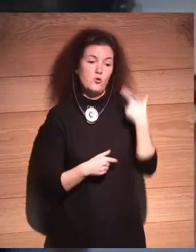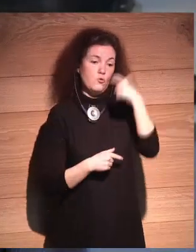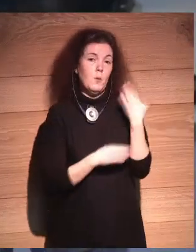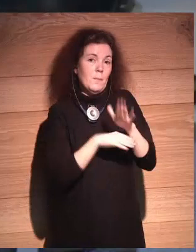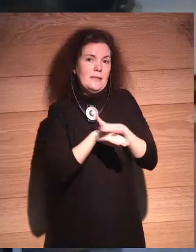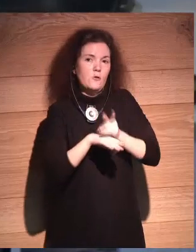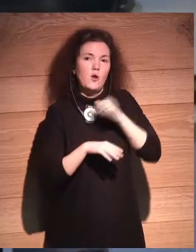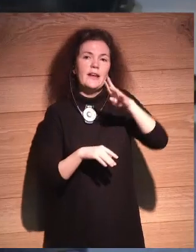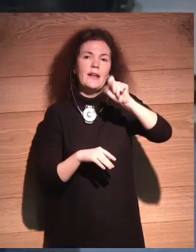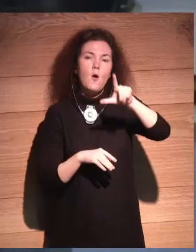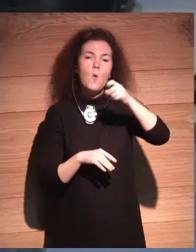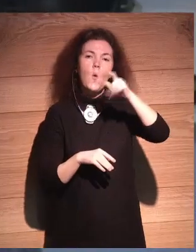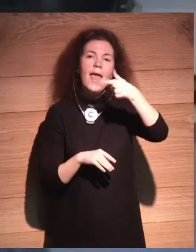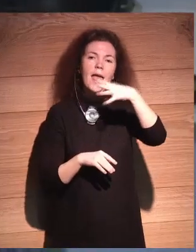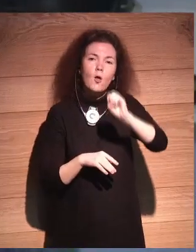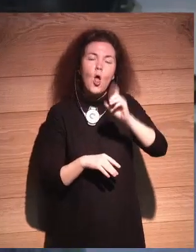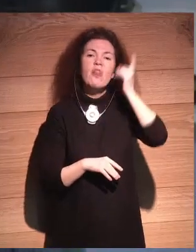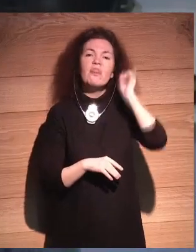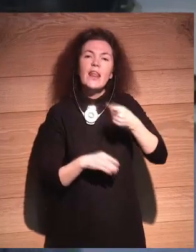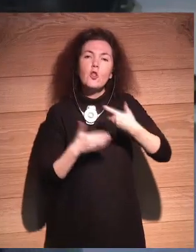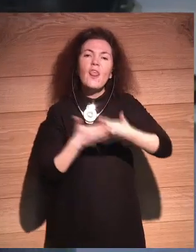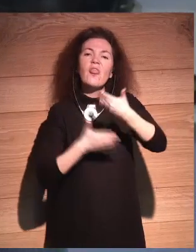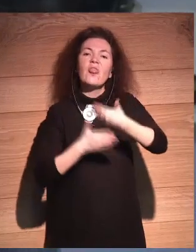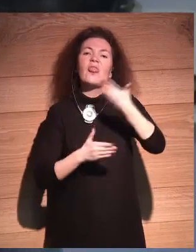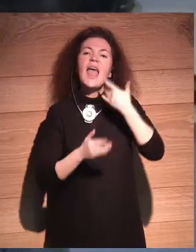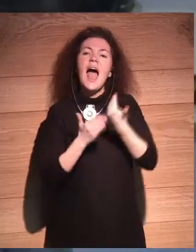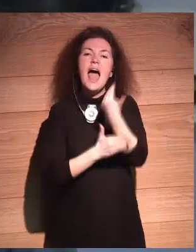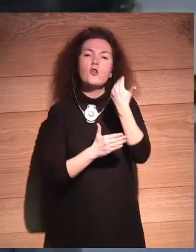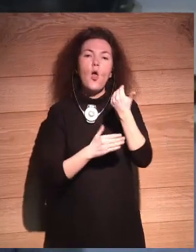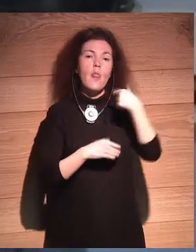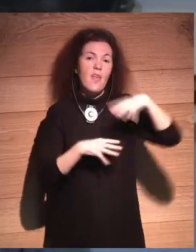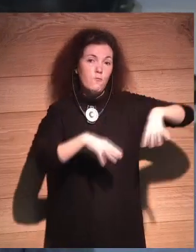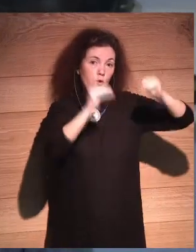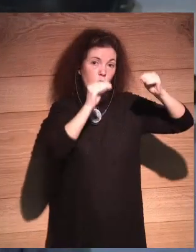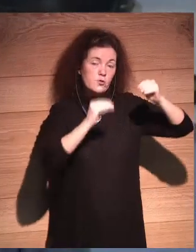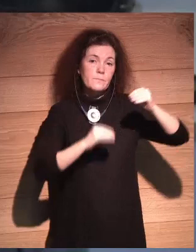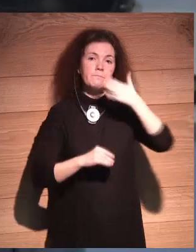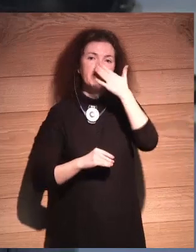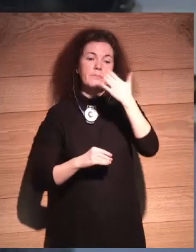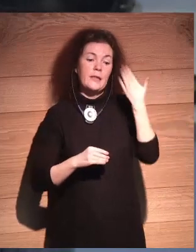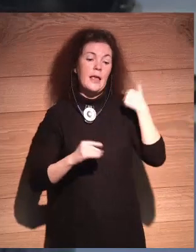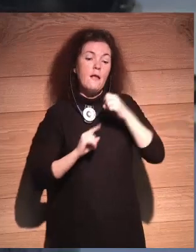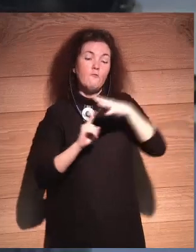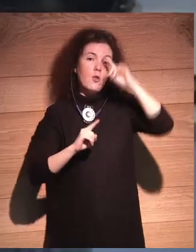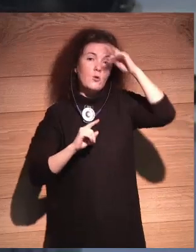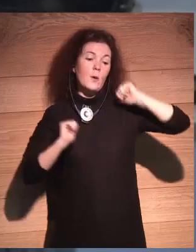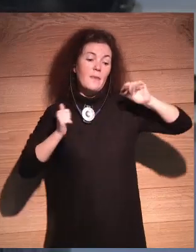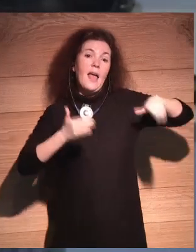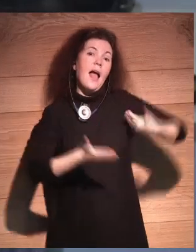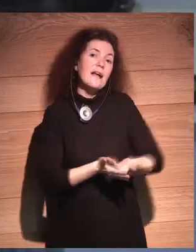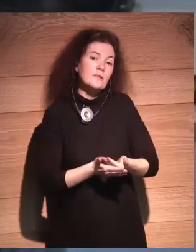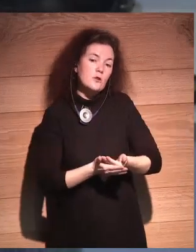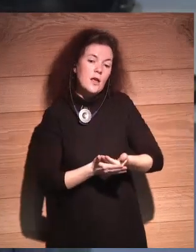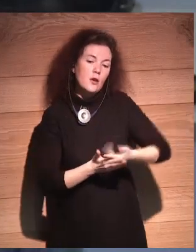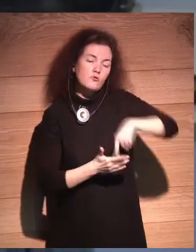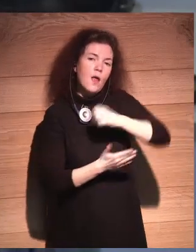soy Raúl Briongo, soy el director de Diario de Burgos, y la verdad es que desde que se inició el Foro de la Cultura le hemos